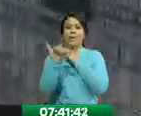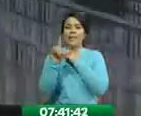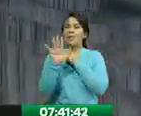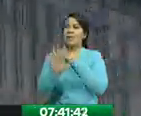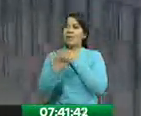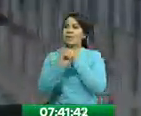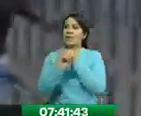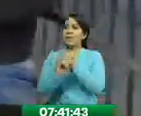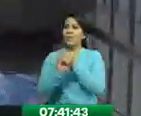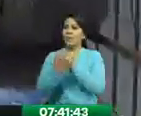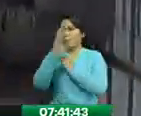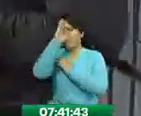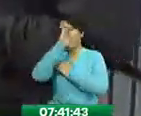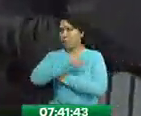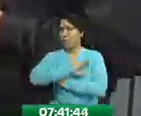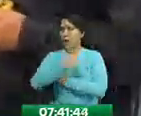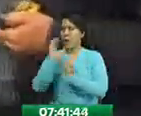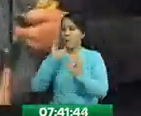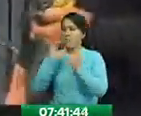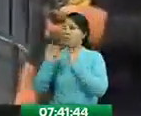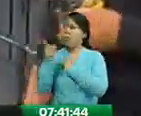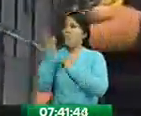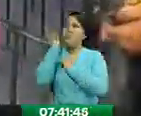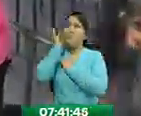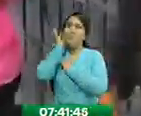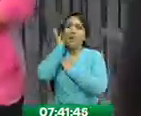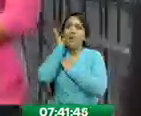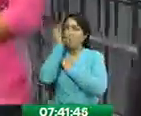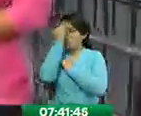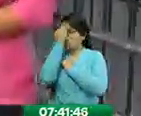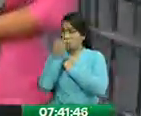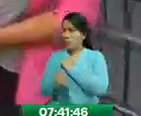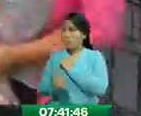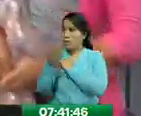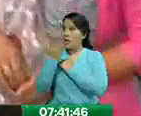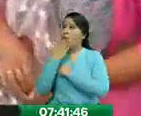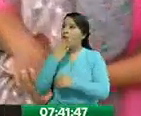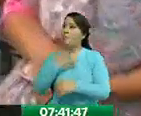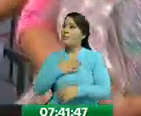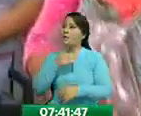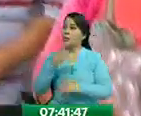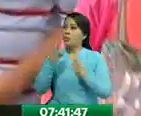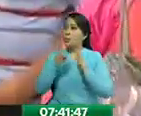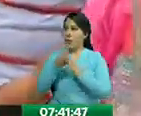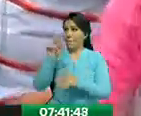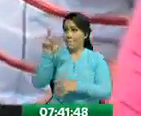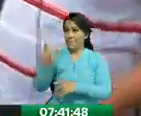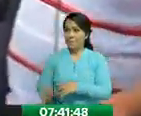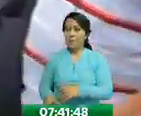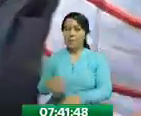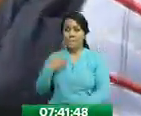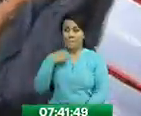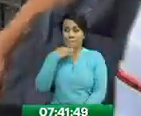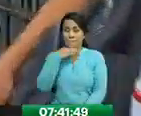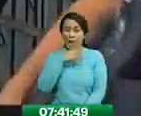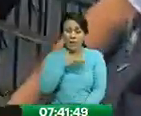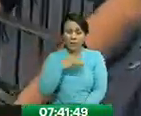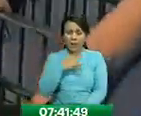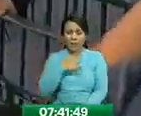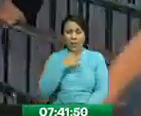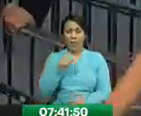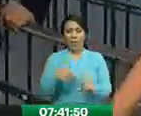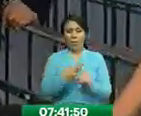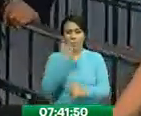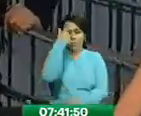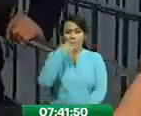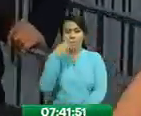institución del orden. Conversamos con las damitas. Mi señora, muy buen día. En su caso, ¿le ha tocado vivir una mala experiencia mientras espera